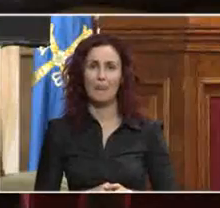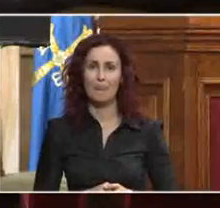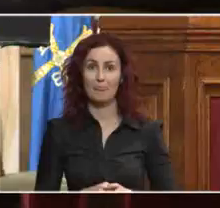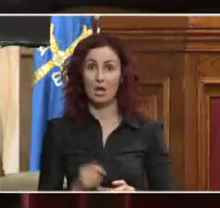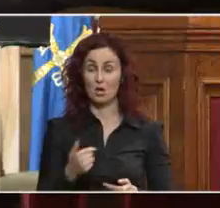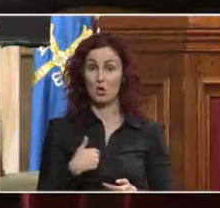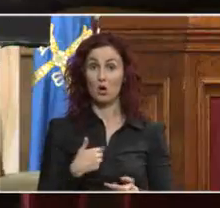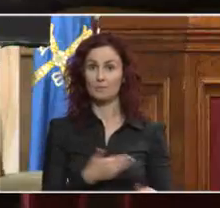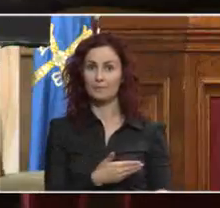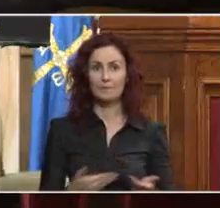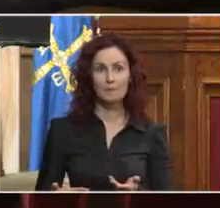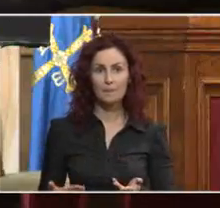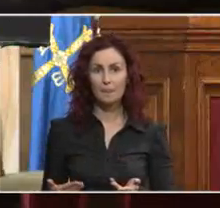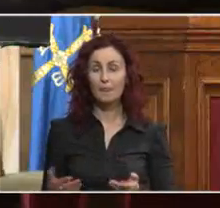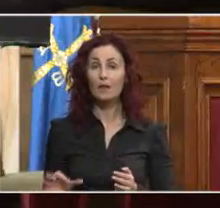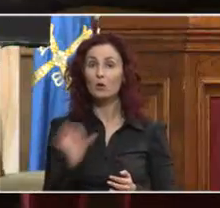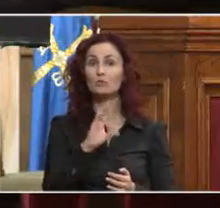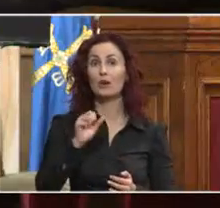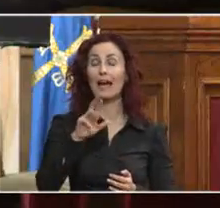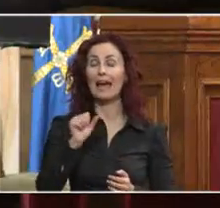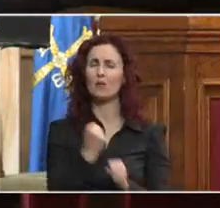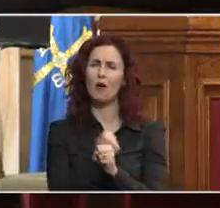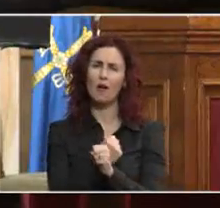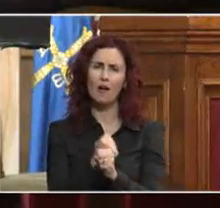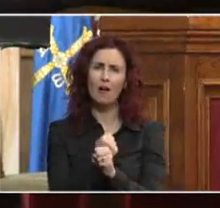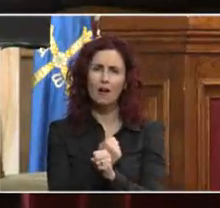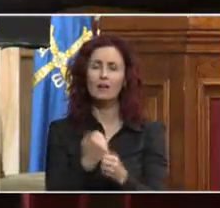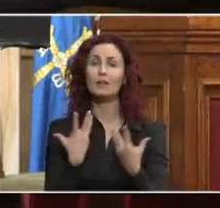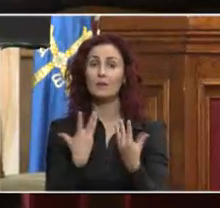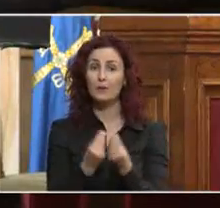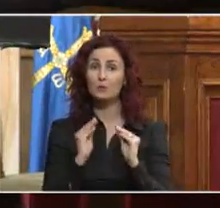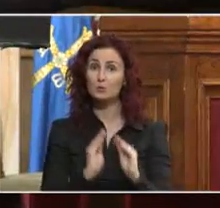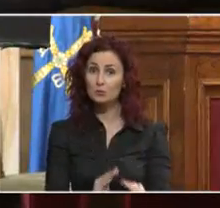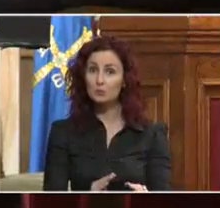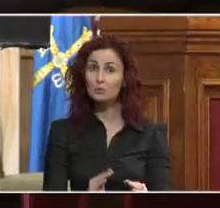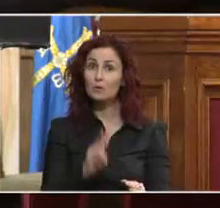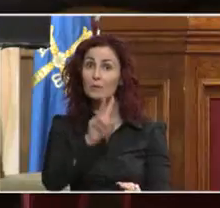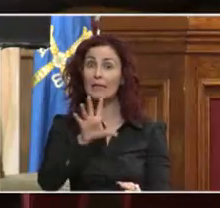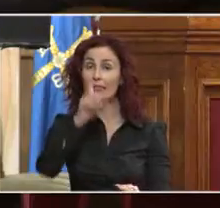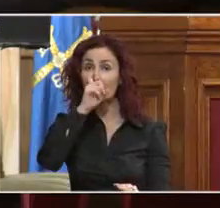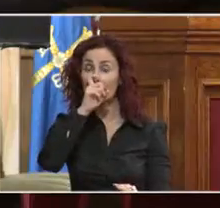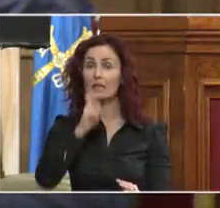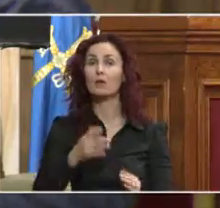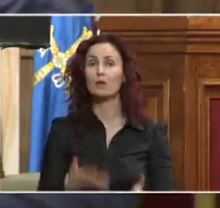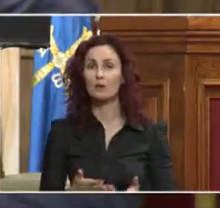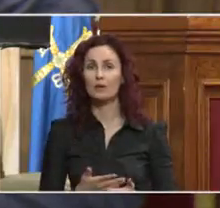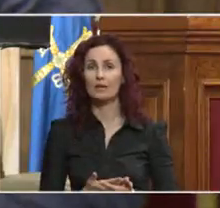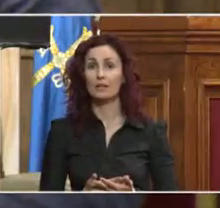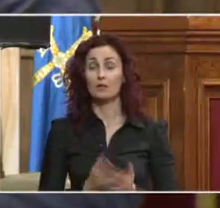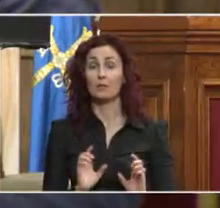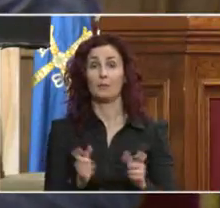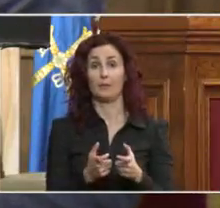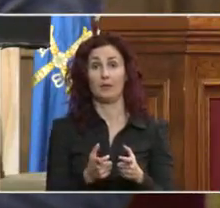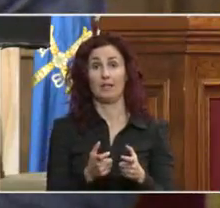Claro. Con Carlos trabajamos mucho en equipo durante unos 25 años. Sí. Nos